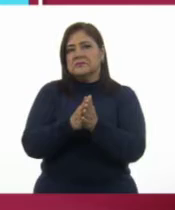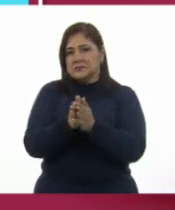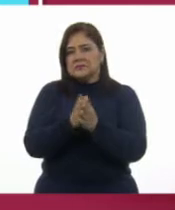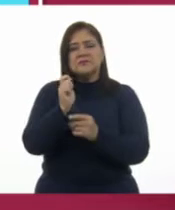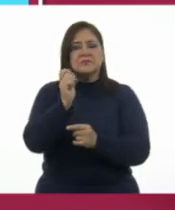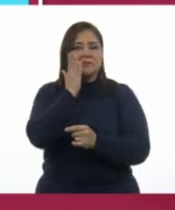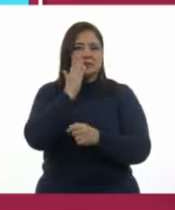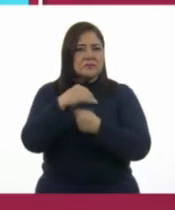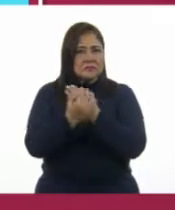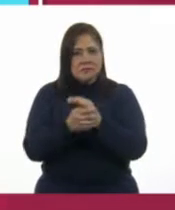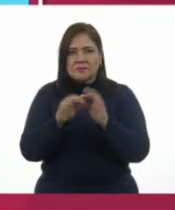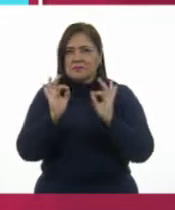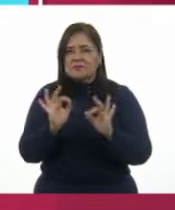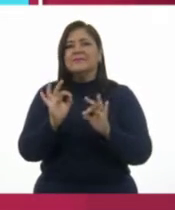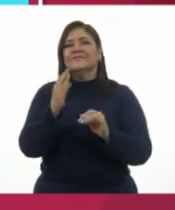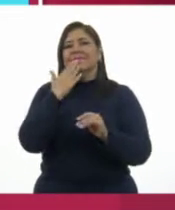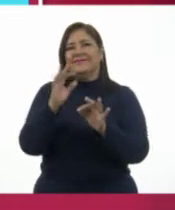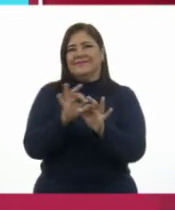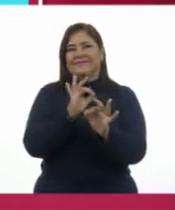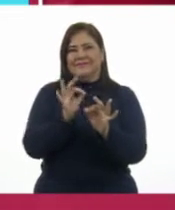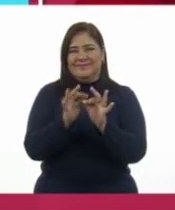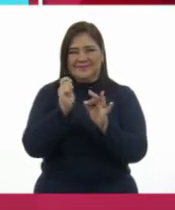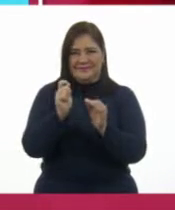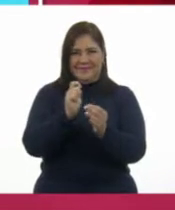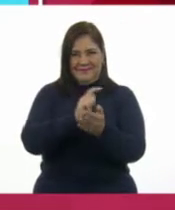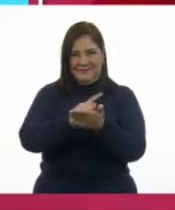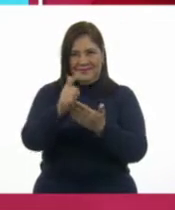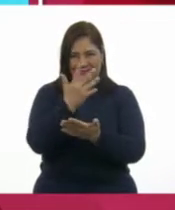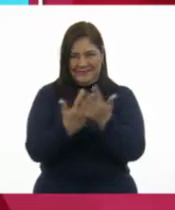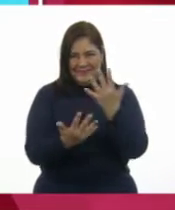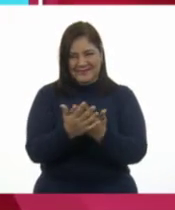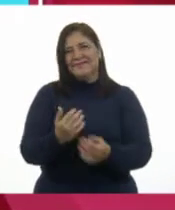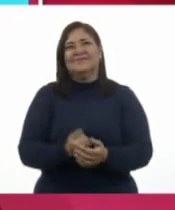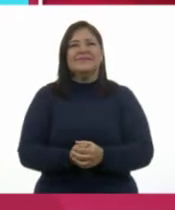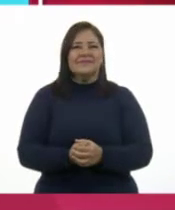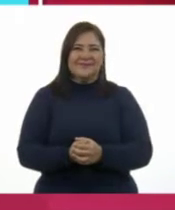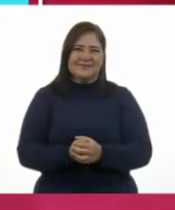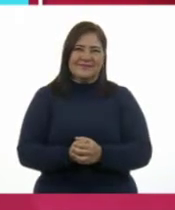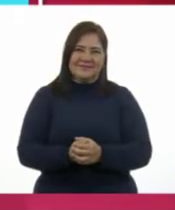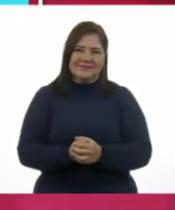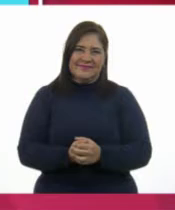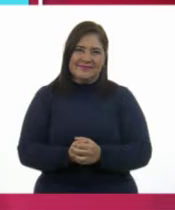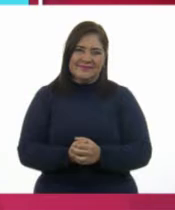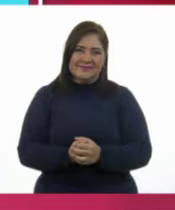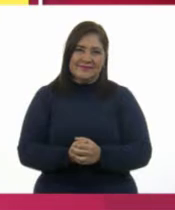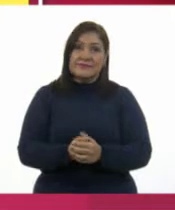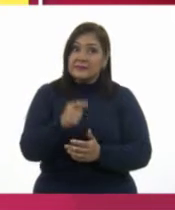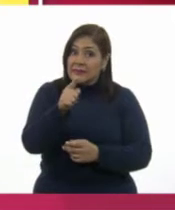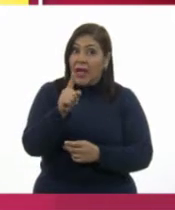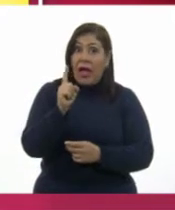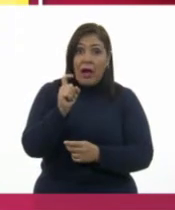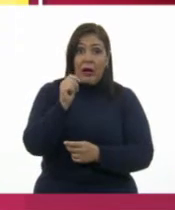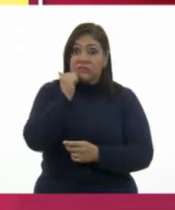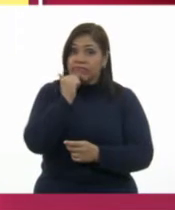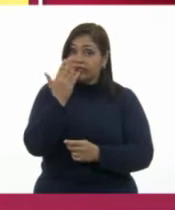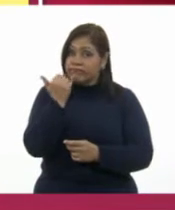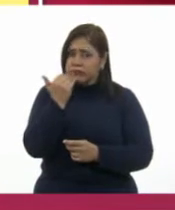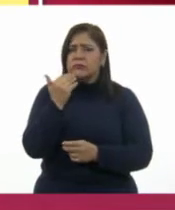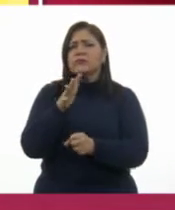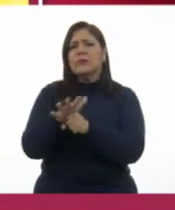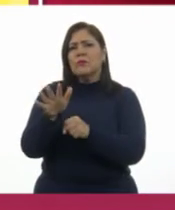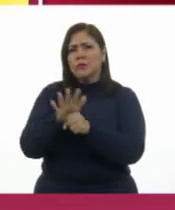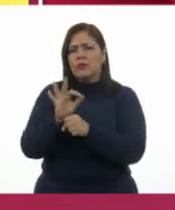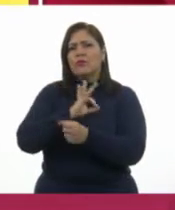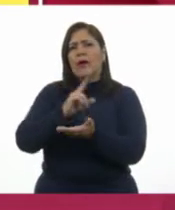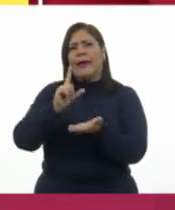Sécalas con una toalla. ¡Y listo! ¡Tus manos están limpias! Si no tienes agua y jabón,